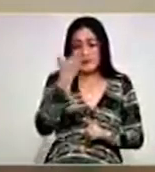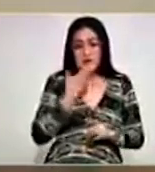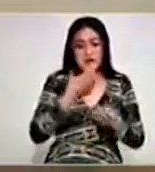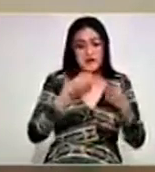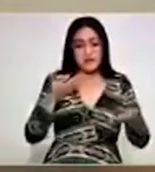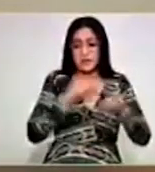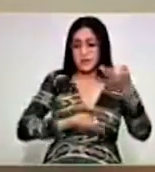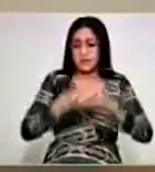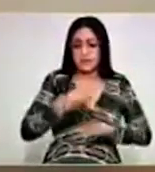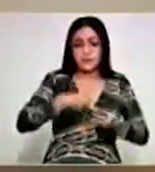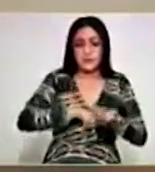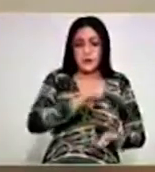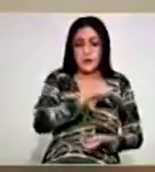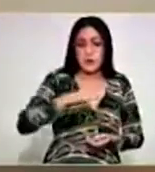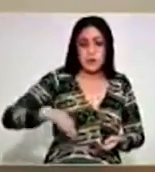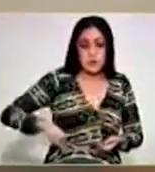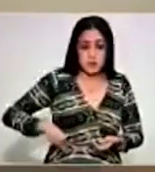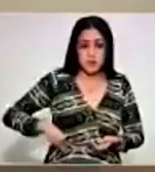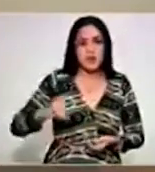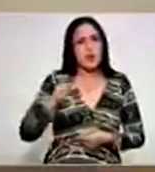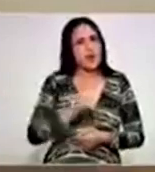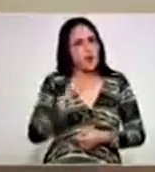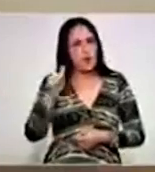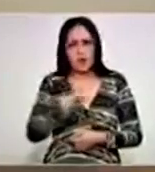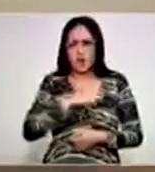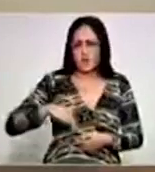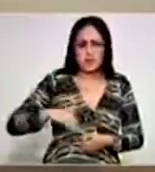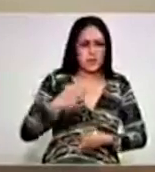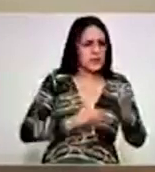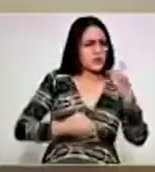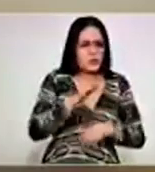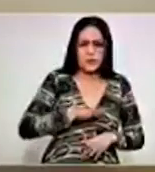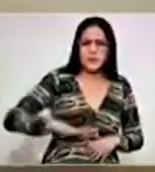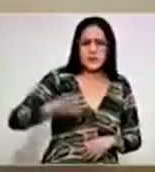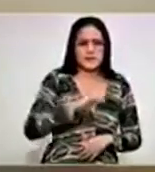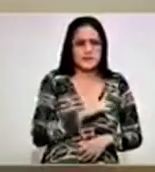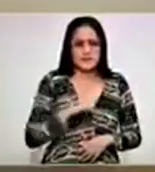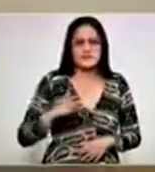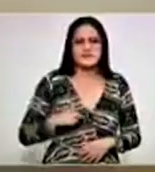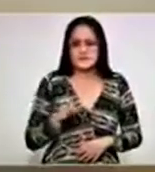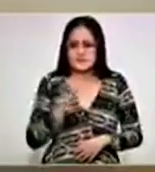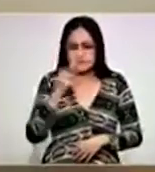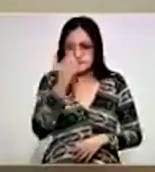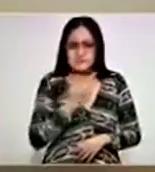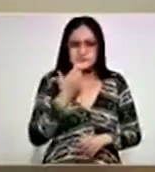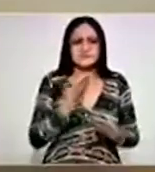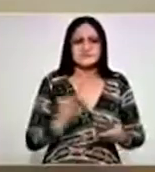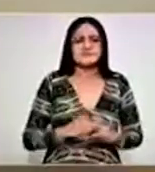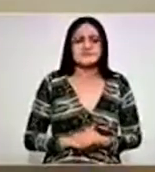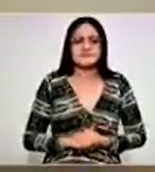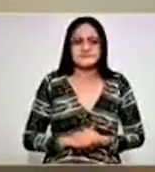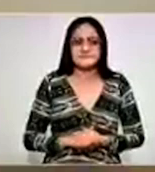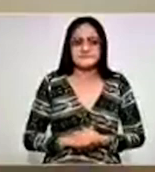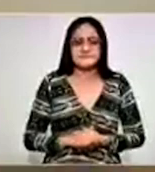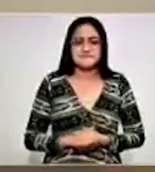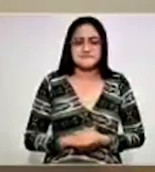todo del Ayuntamiento de Puebla y de todos los ayuntamientos. De todos los ayuntamientos, que se revisen las